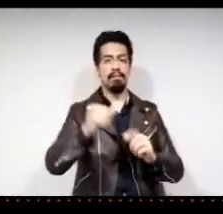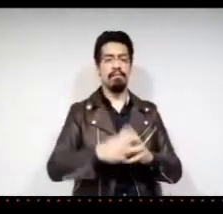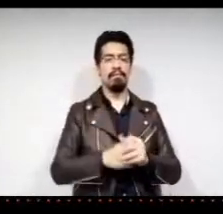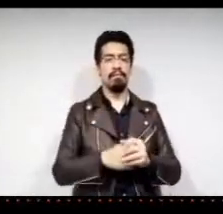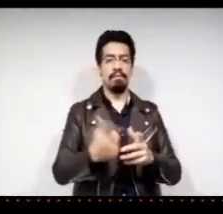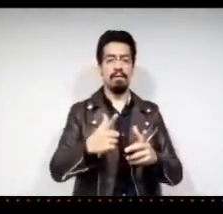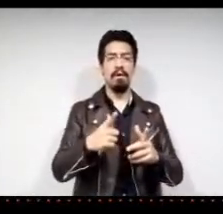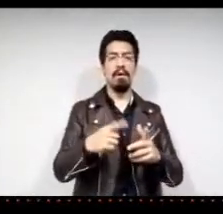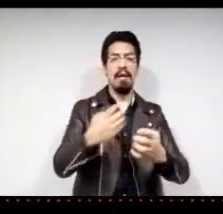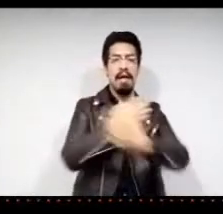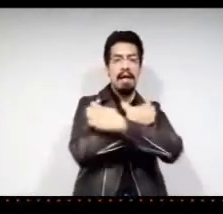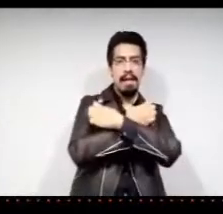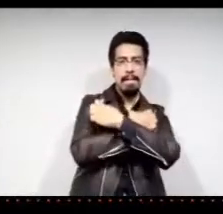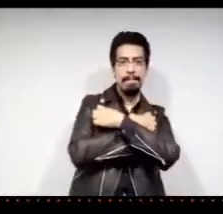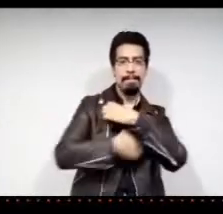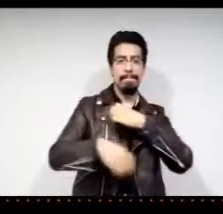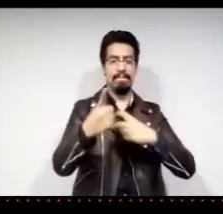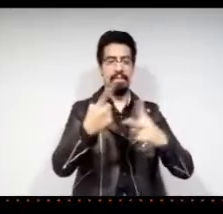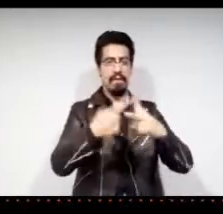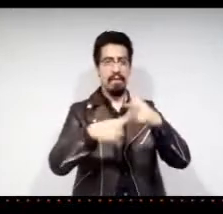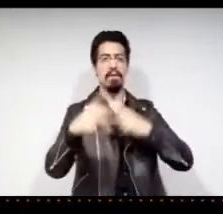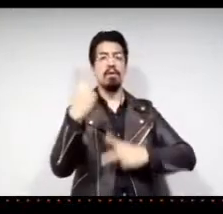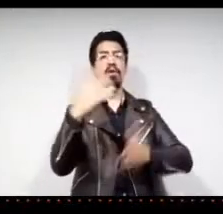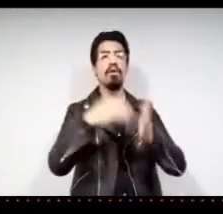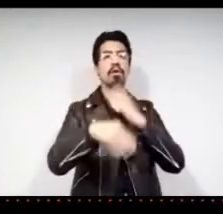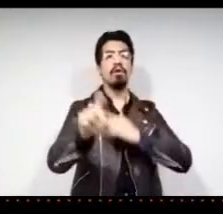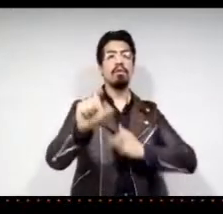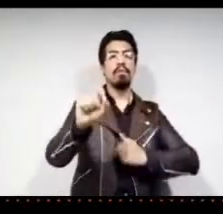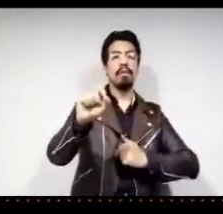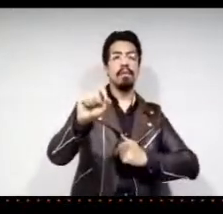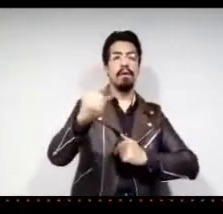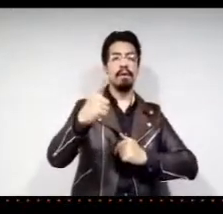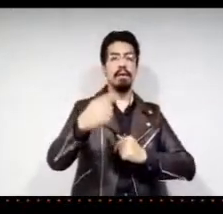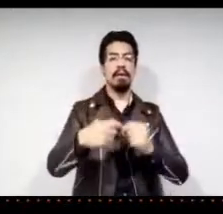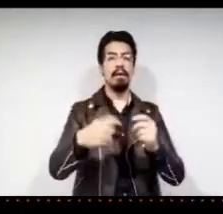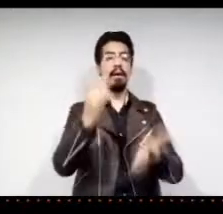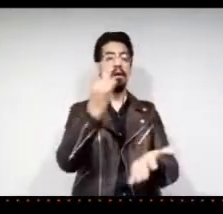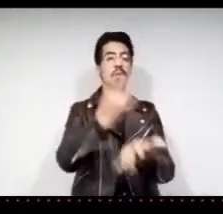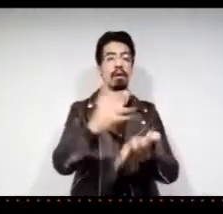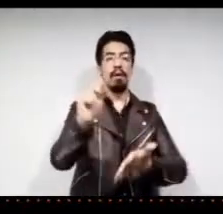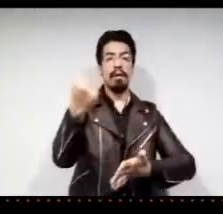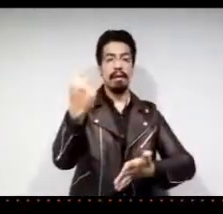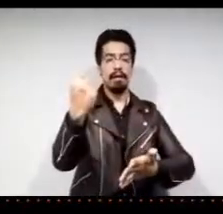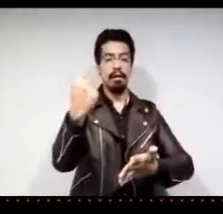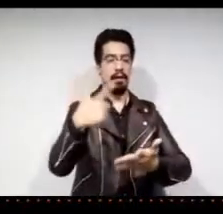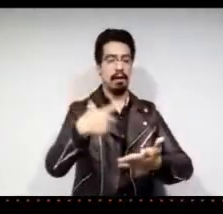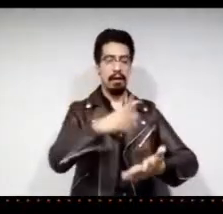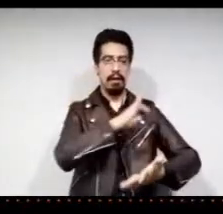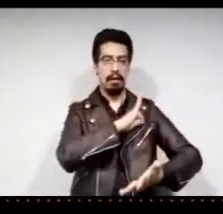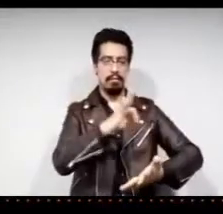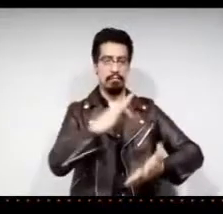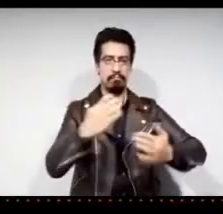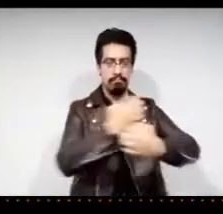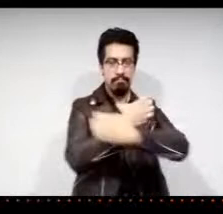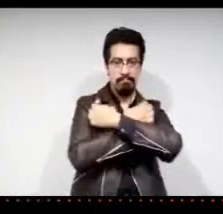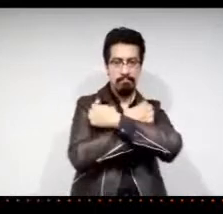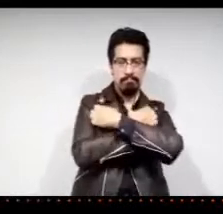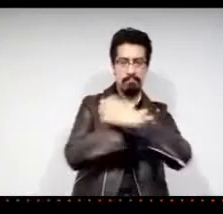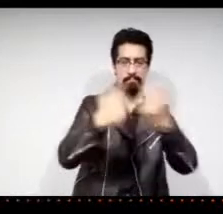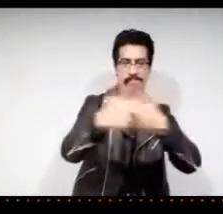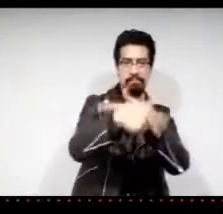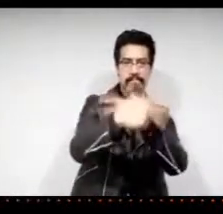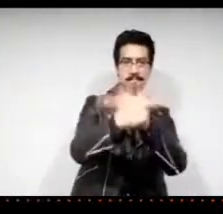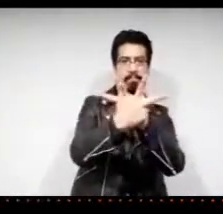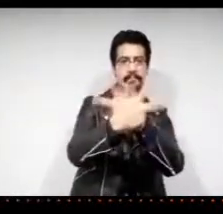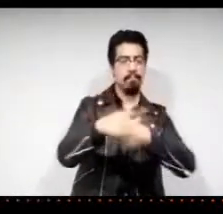que se surgió en el 2020, fue que no es la pura tecnología lo que nos permite hacer una educación en línea, ¿no?